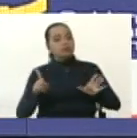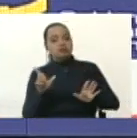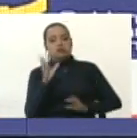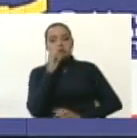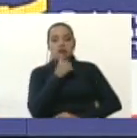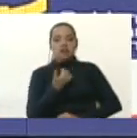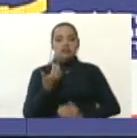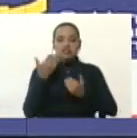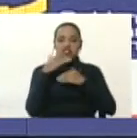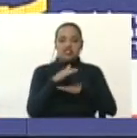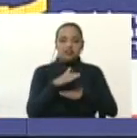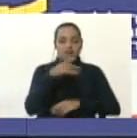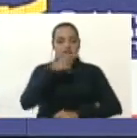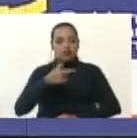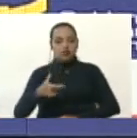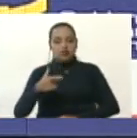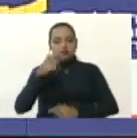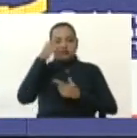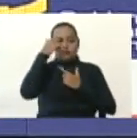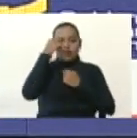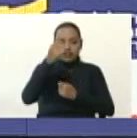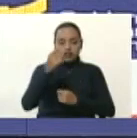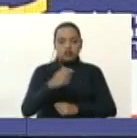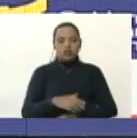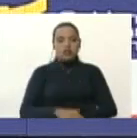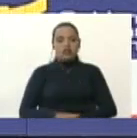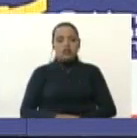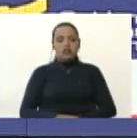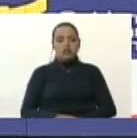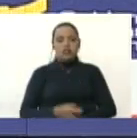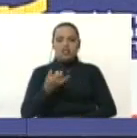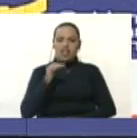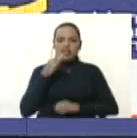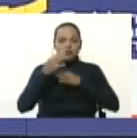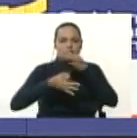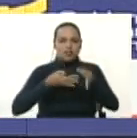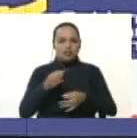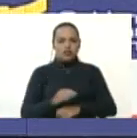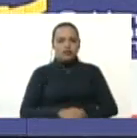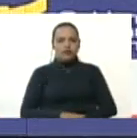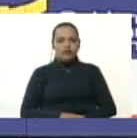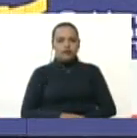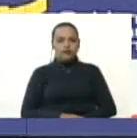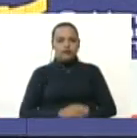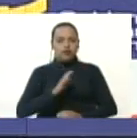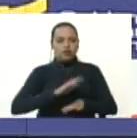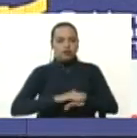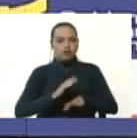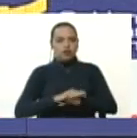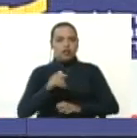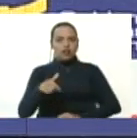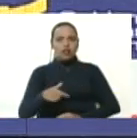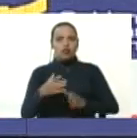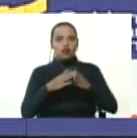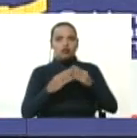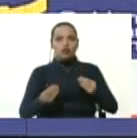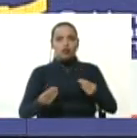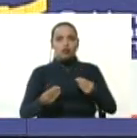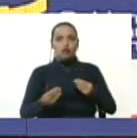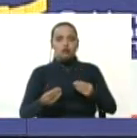el nivel, el calado necesario. Y eso tiene una explicación, porque como aquí todo se resolvía a